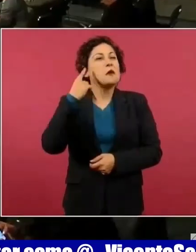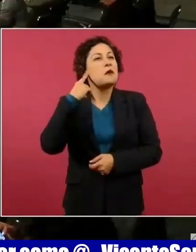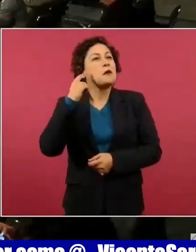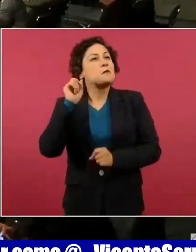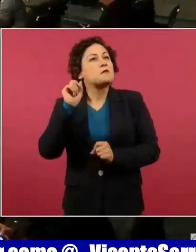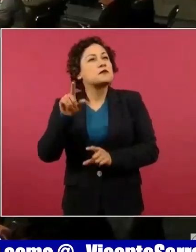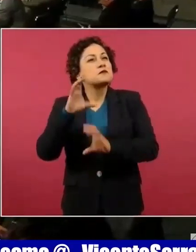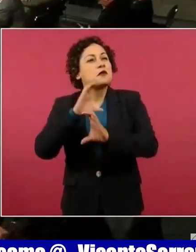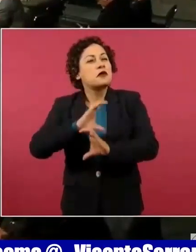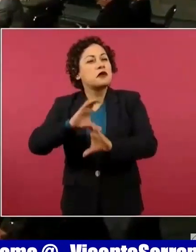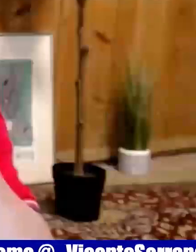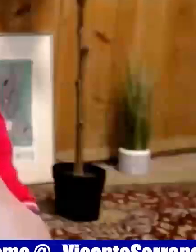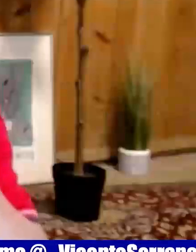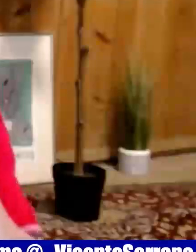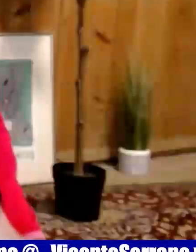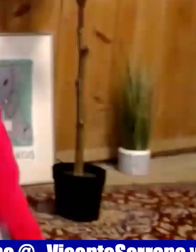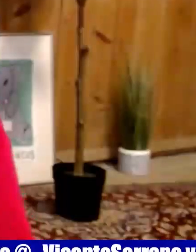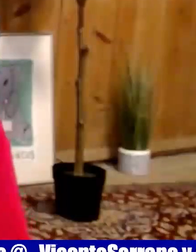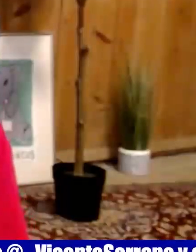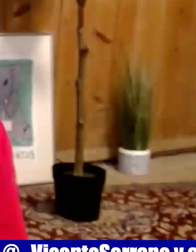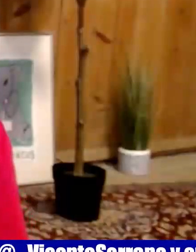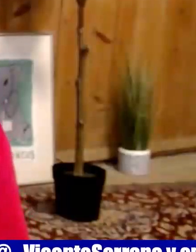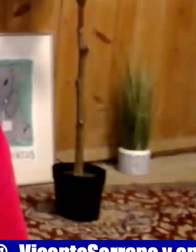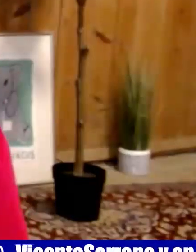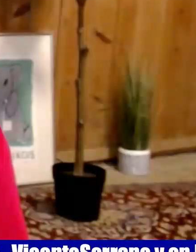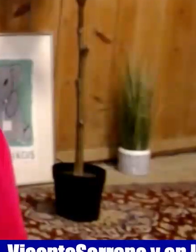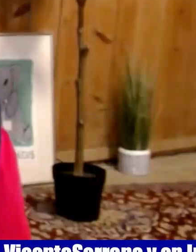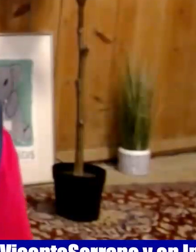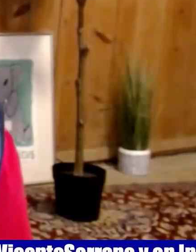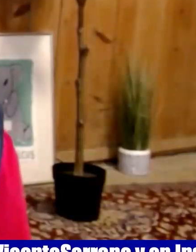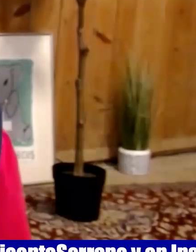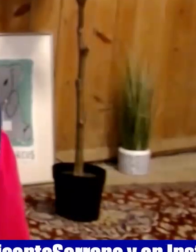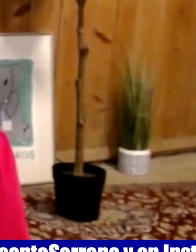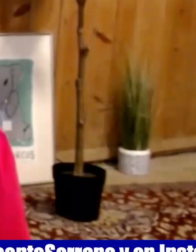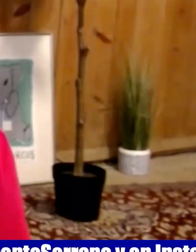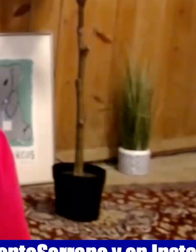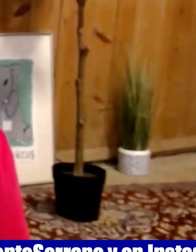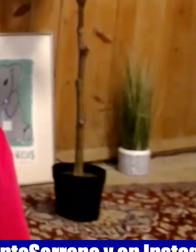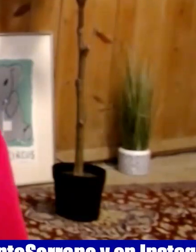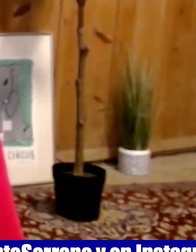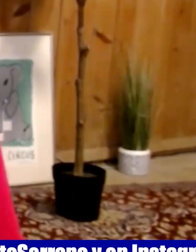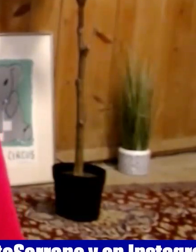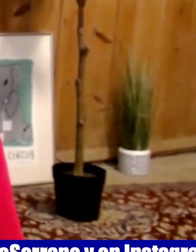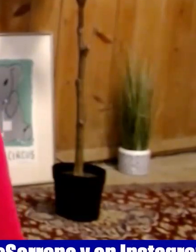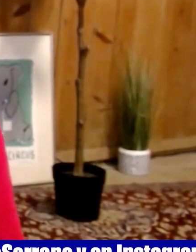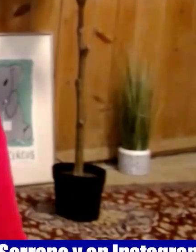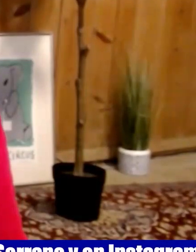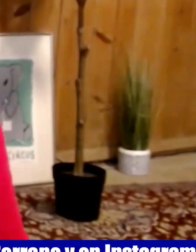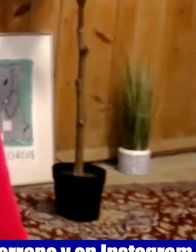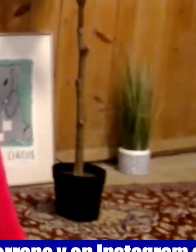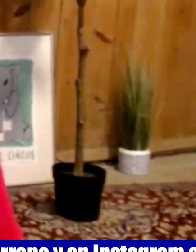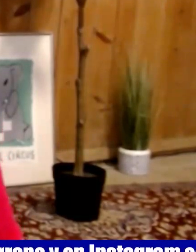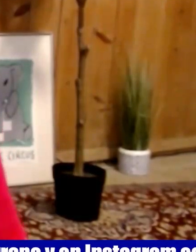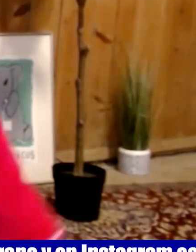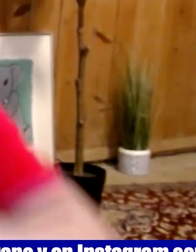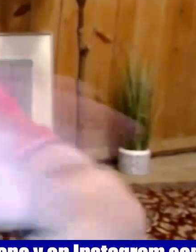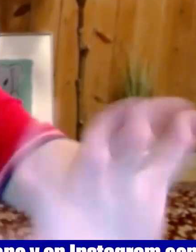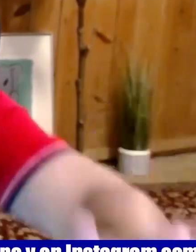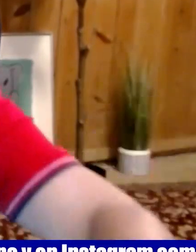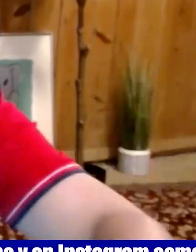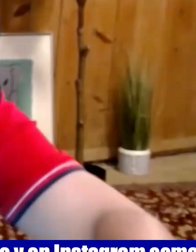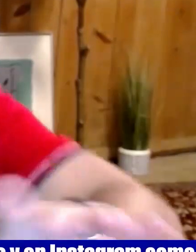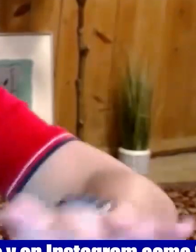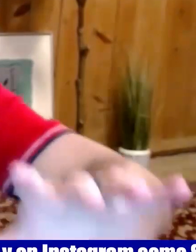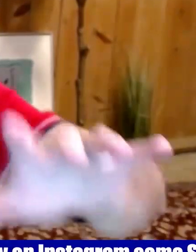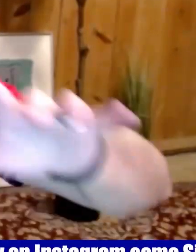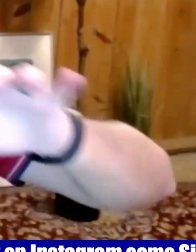dolor. Algo así como cuando a mí me da catarro y le pido a don David que comparta las redes sociales en lo que tos o vaya usted a saber qué. Lo